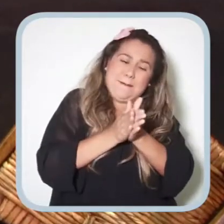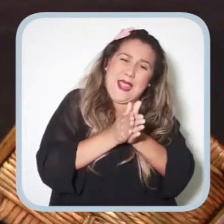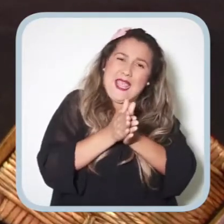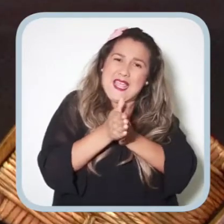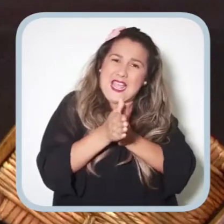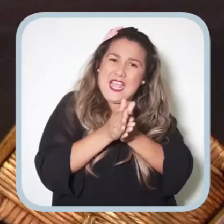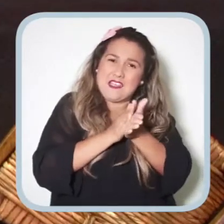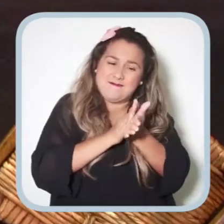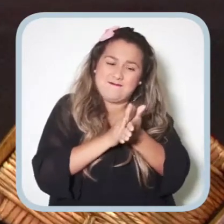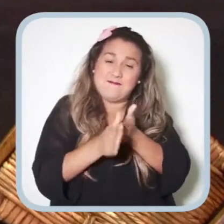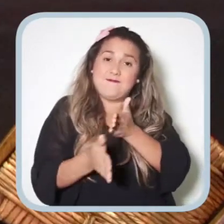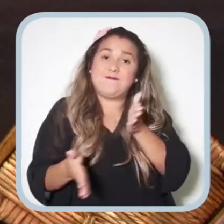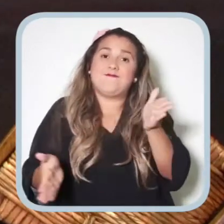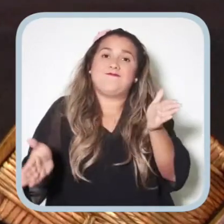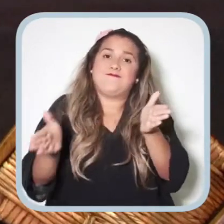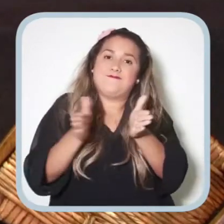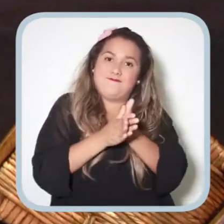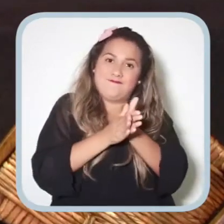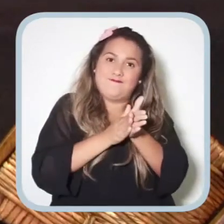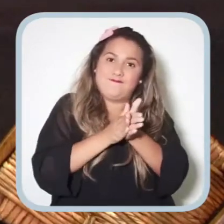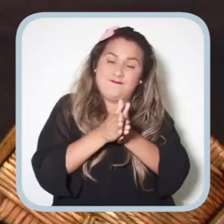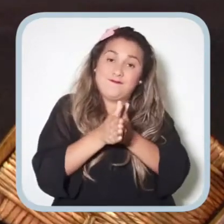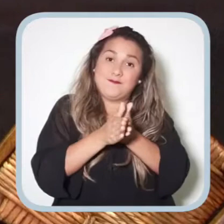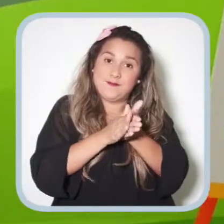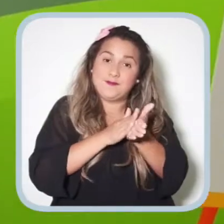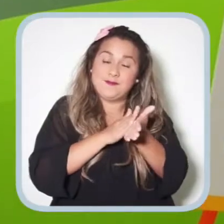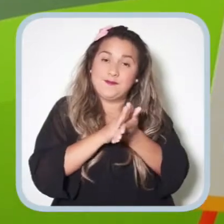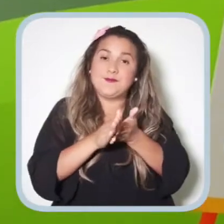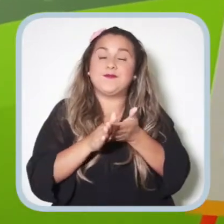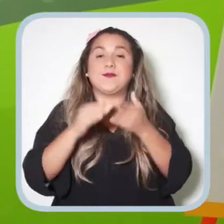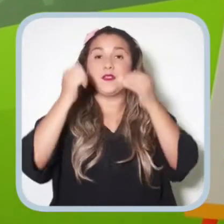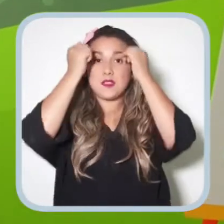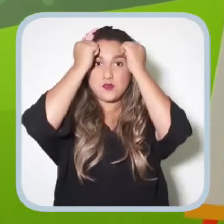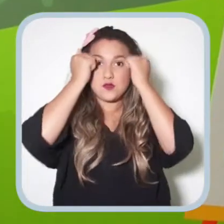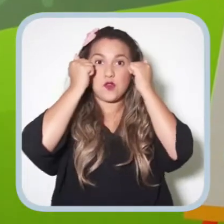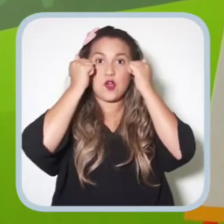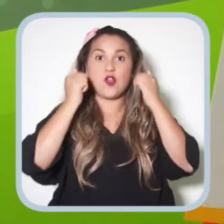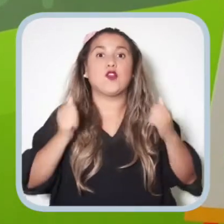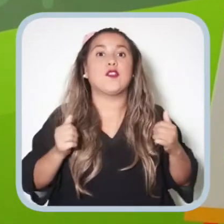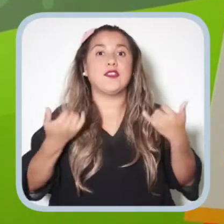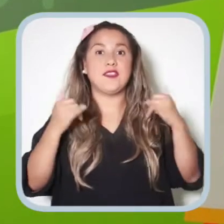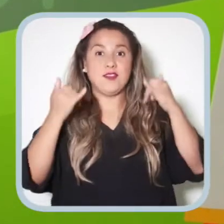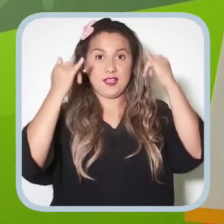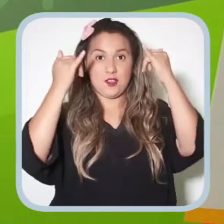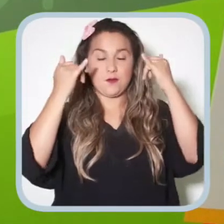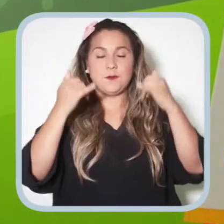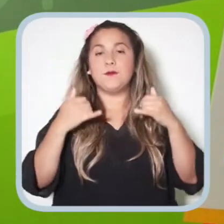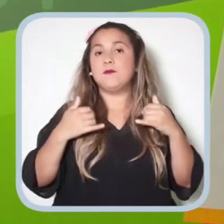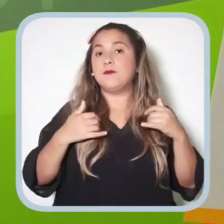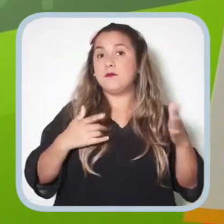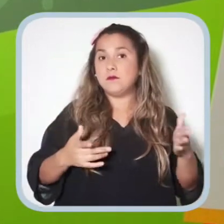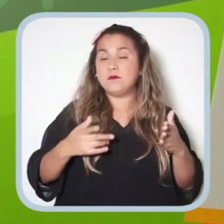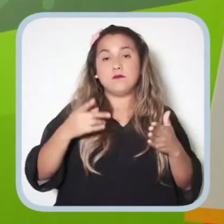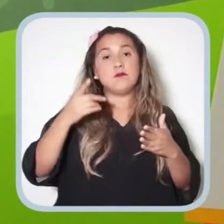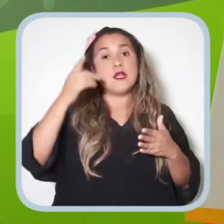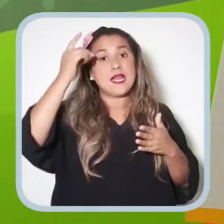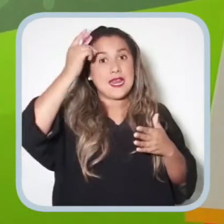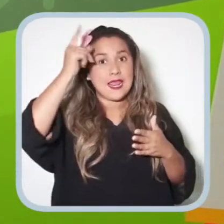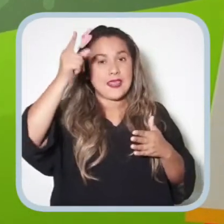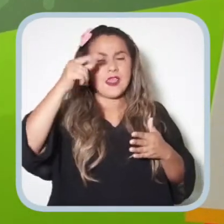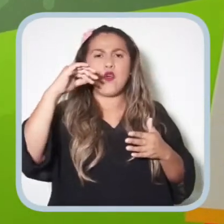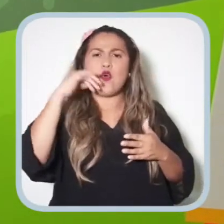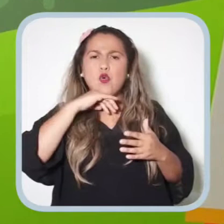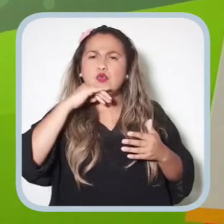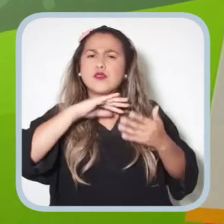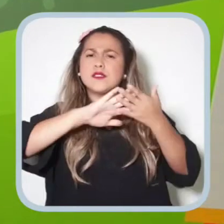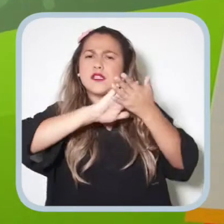completamente sobre la base de su gorro divertido. La idea es que ocupen todo el material que nosotros les